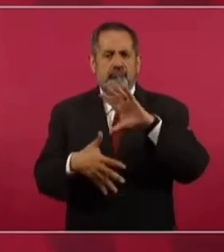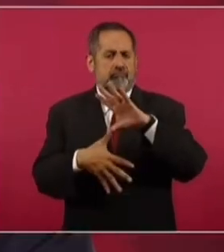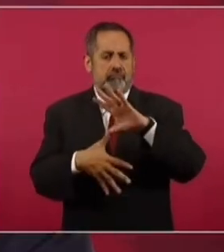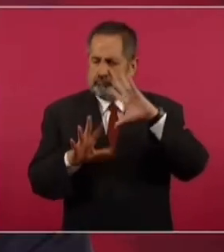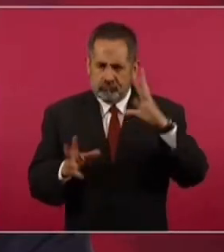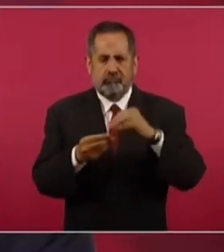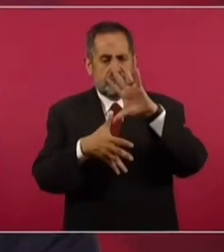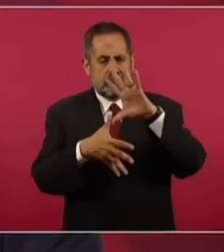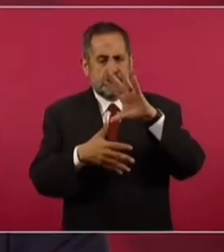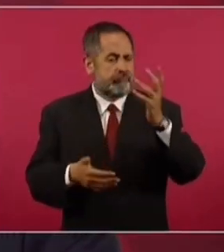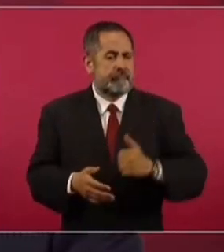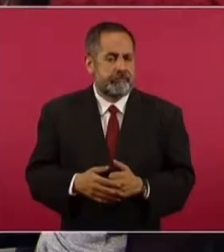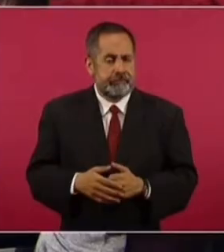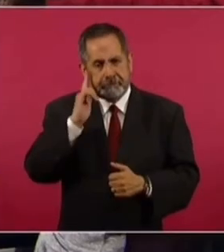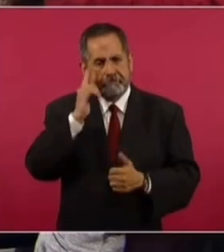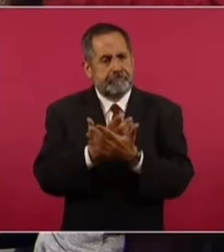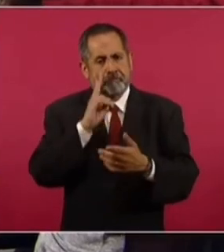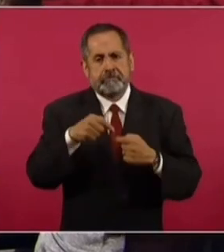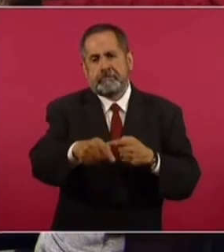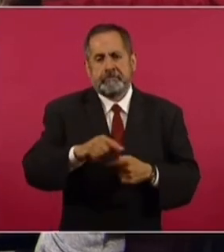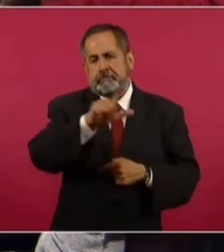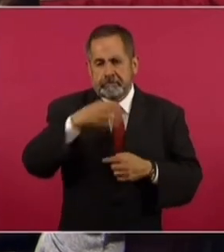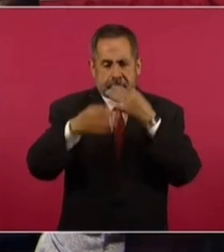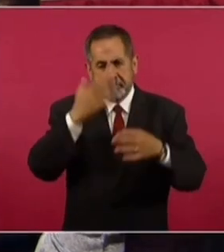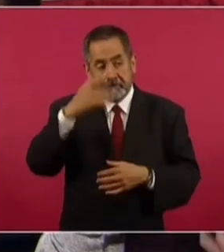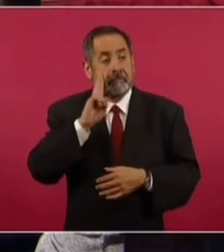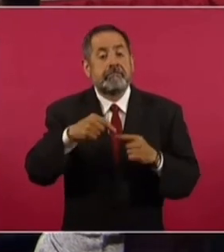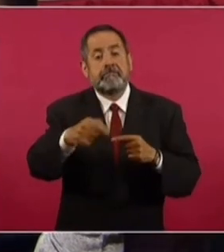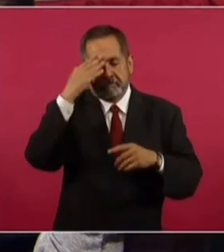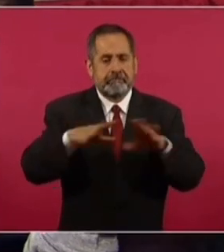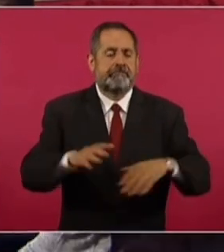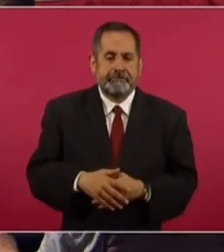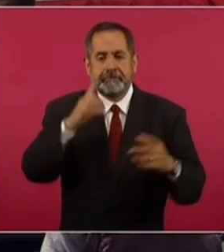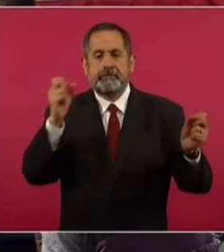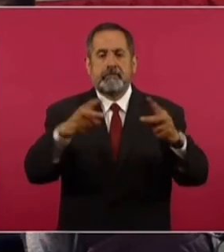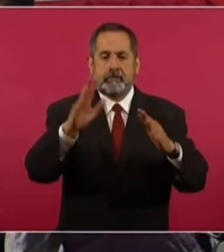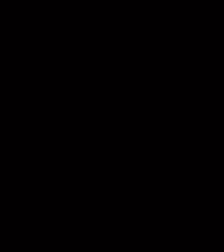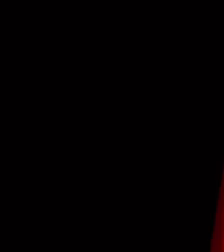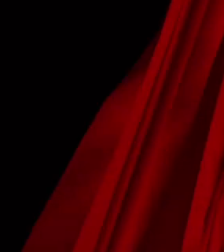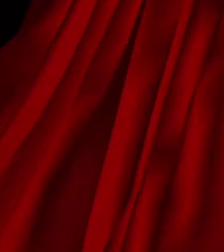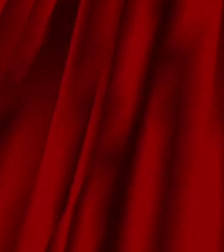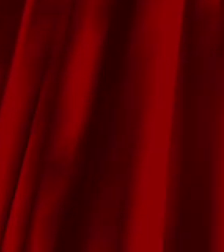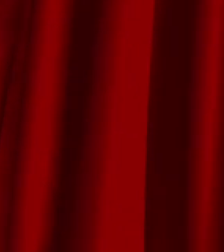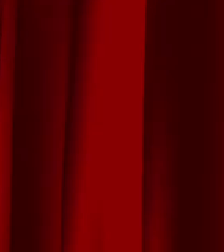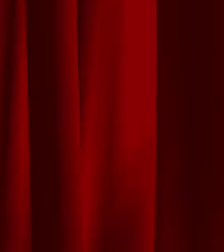continente americano. Entonces vamos a esperarnos y ya vamos a saber. Pronto se sabrá. Nos vemos. Hay que desayunar.